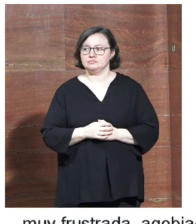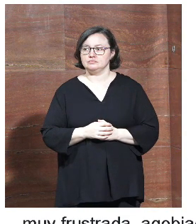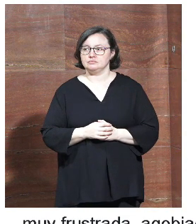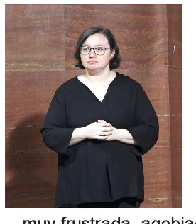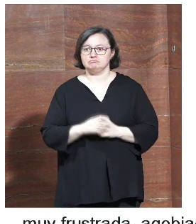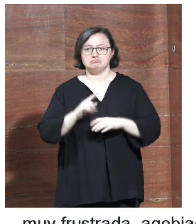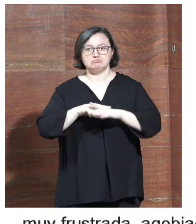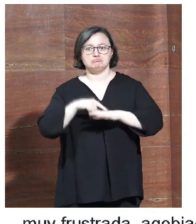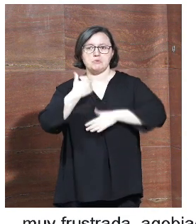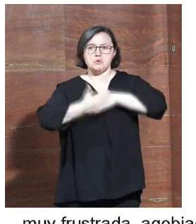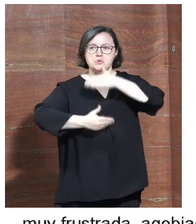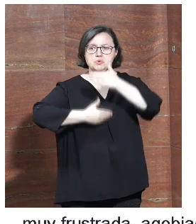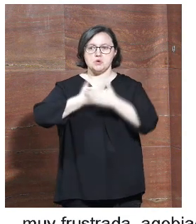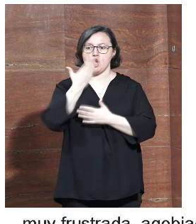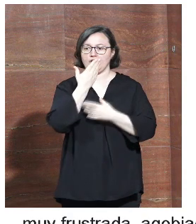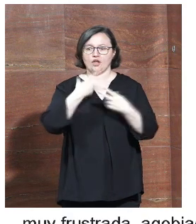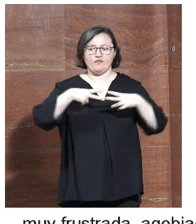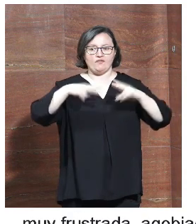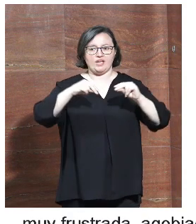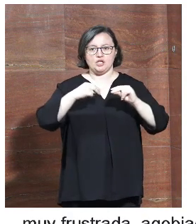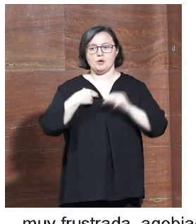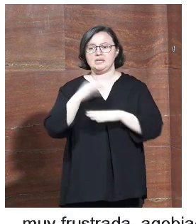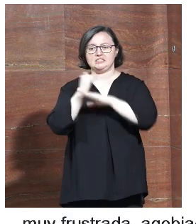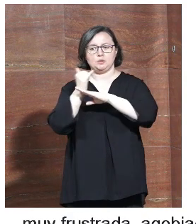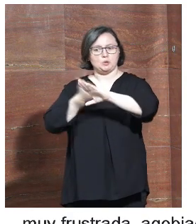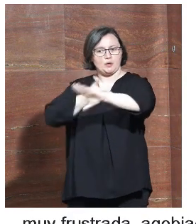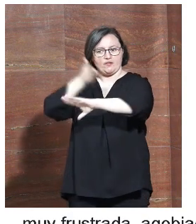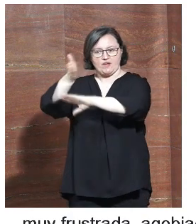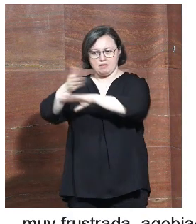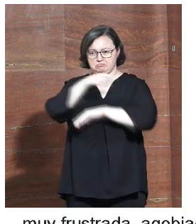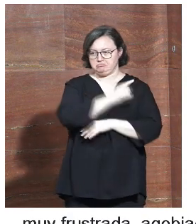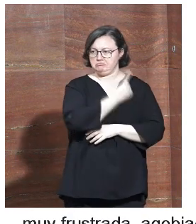Con el tiempo, cuando yo terminé, fui a estudiar al instituto